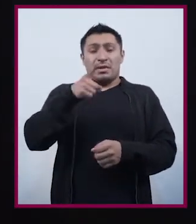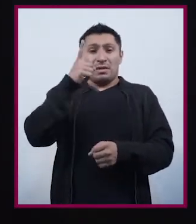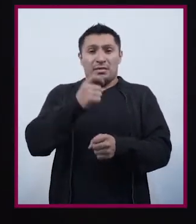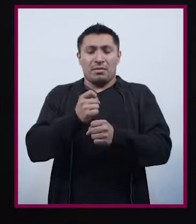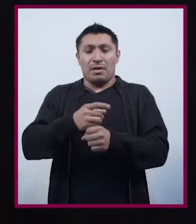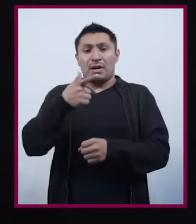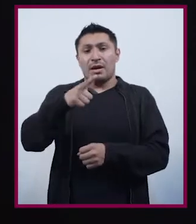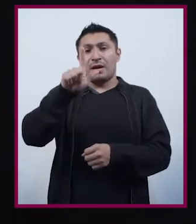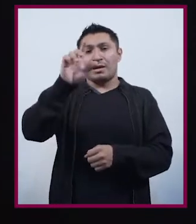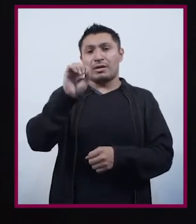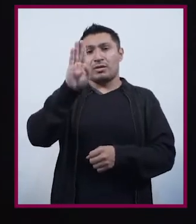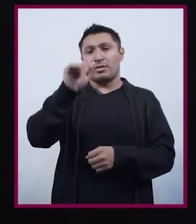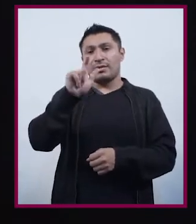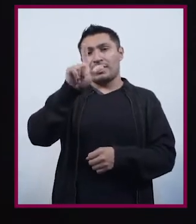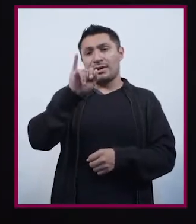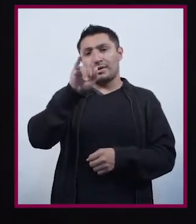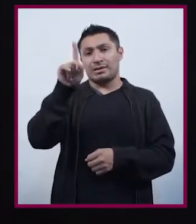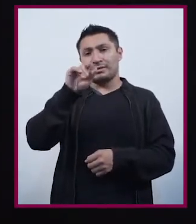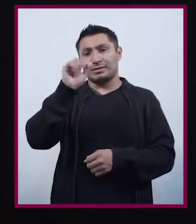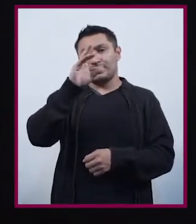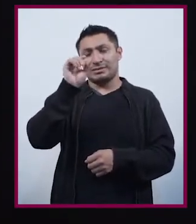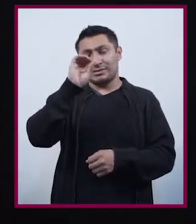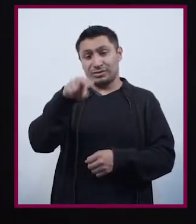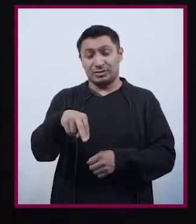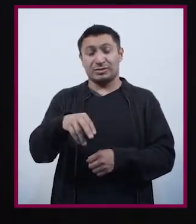primera globalización y las ideas renacentistas.